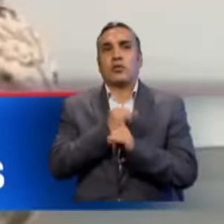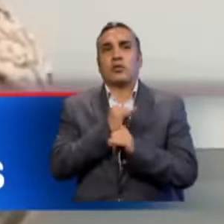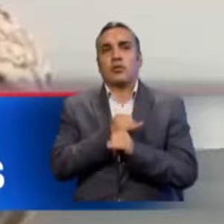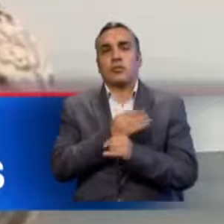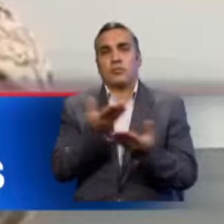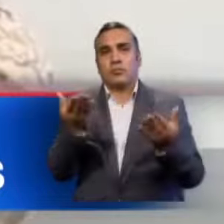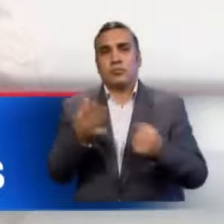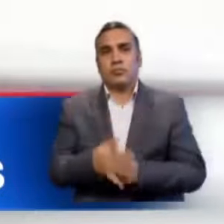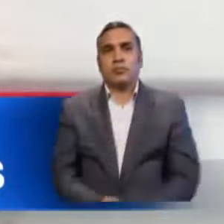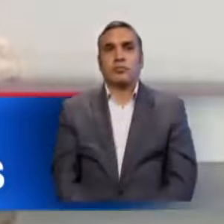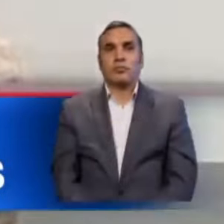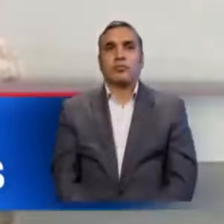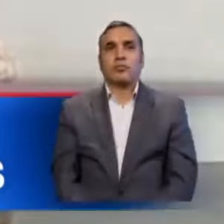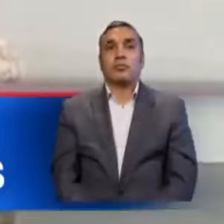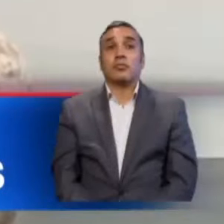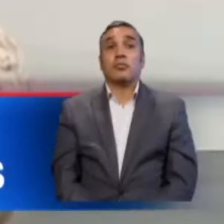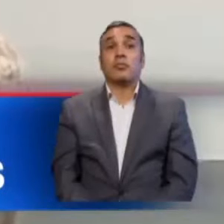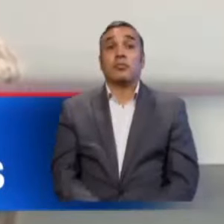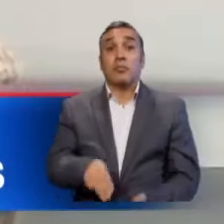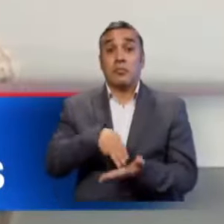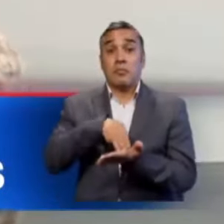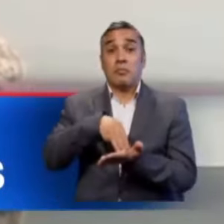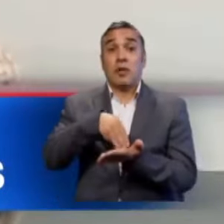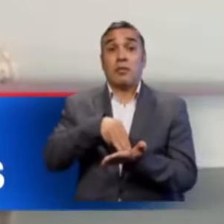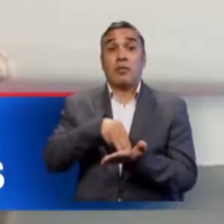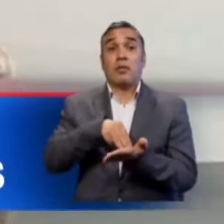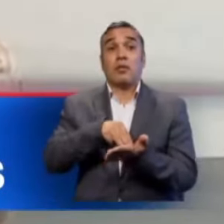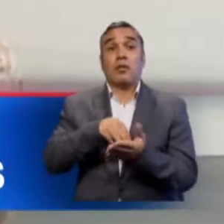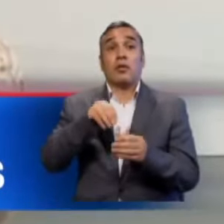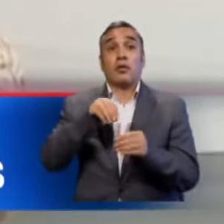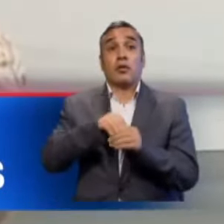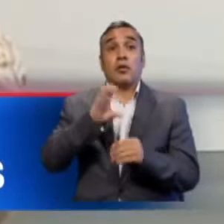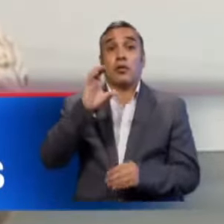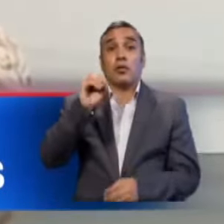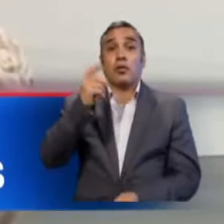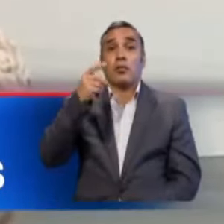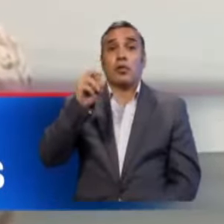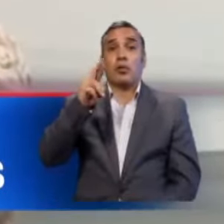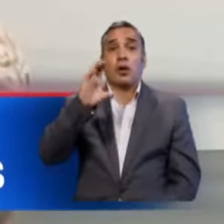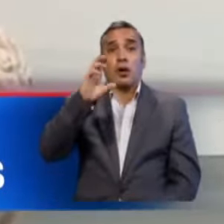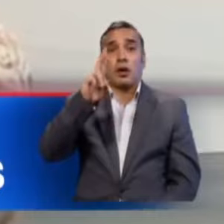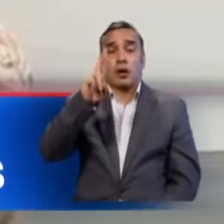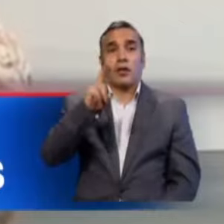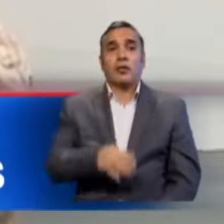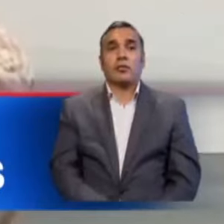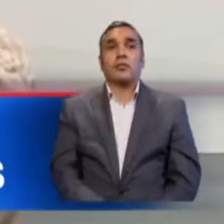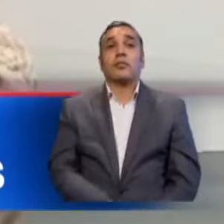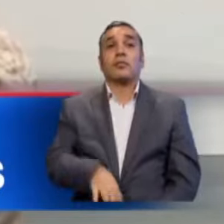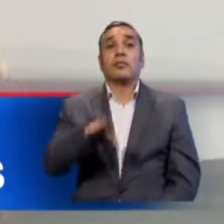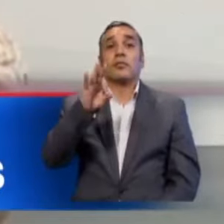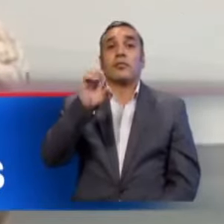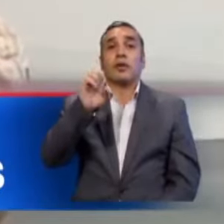instituciones educativas. Los miembros de CORPEDUCAR y